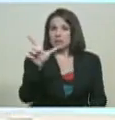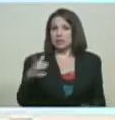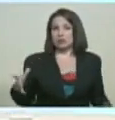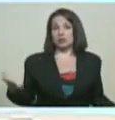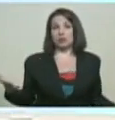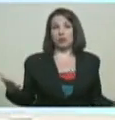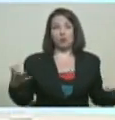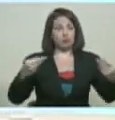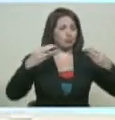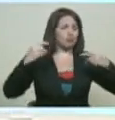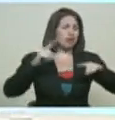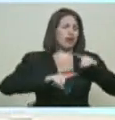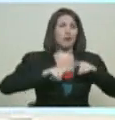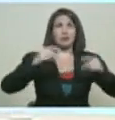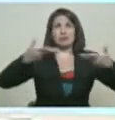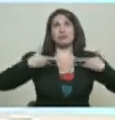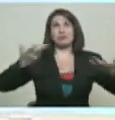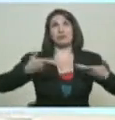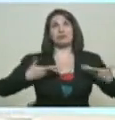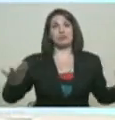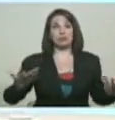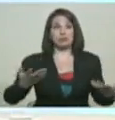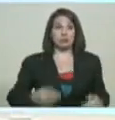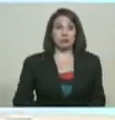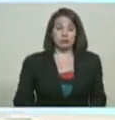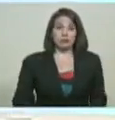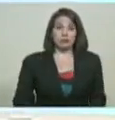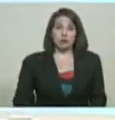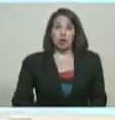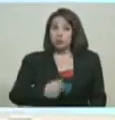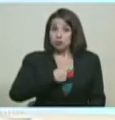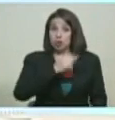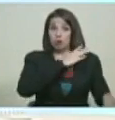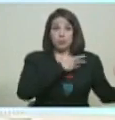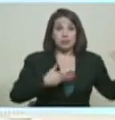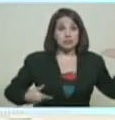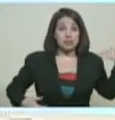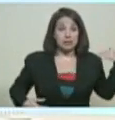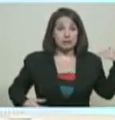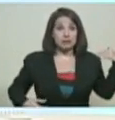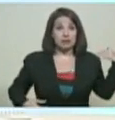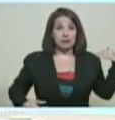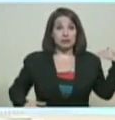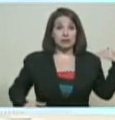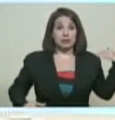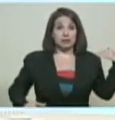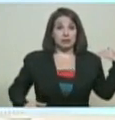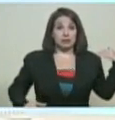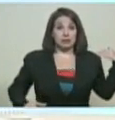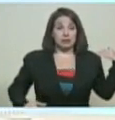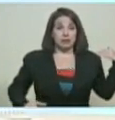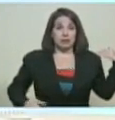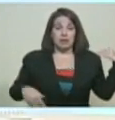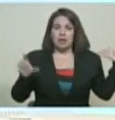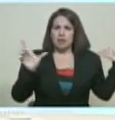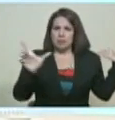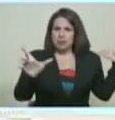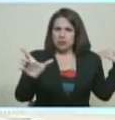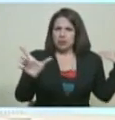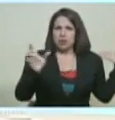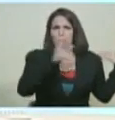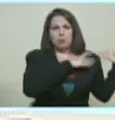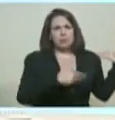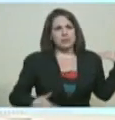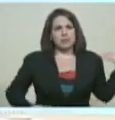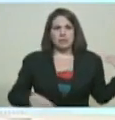y mucho más como presidente del partido y como presidente de venezuela